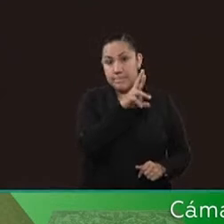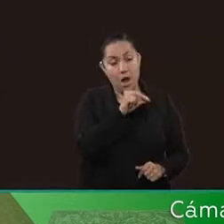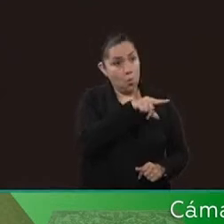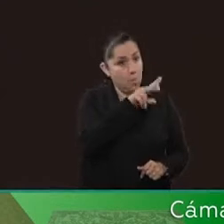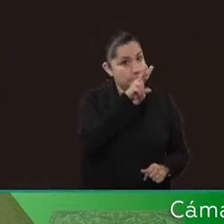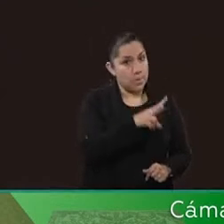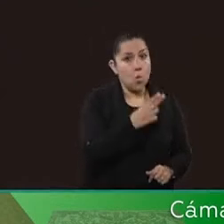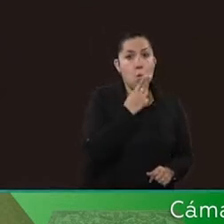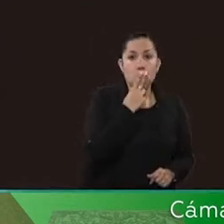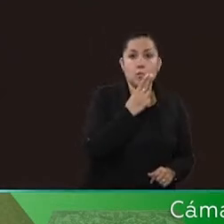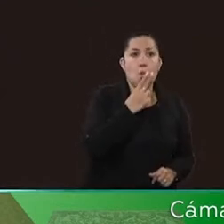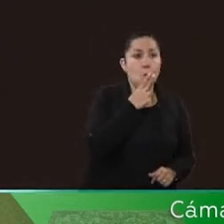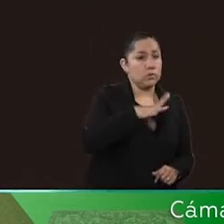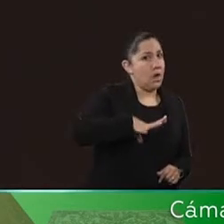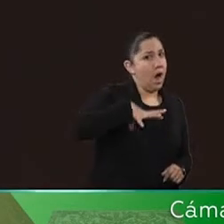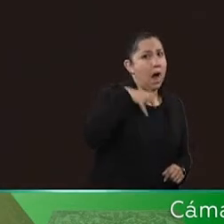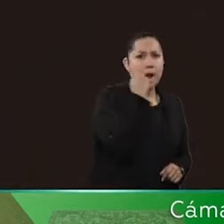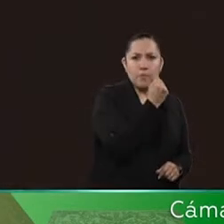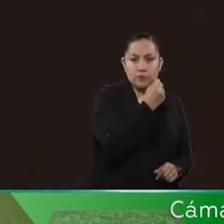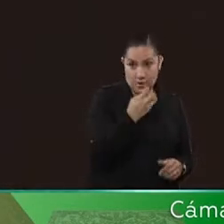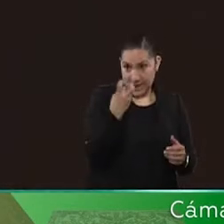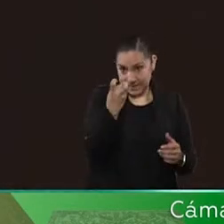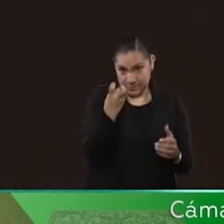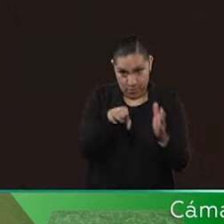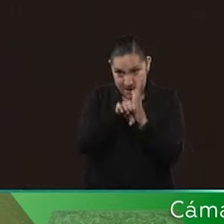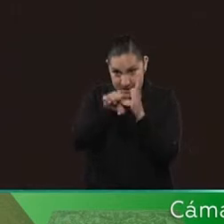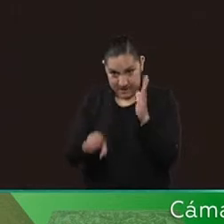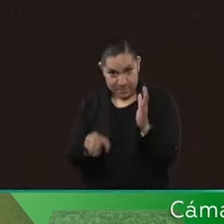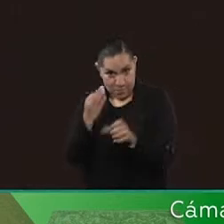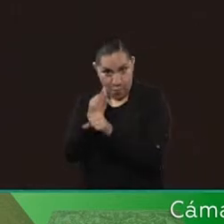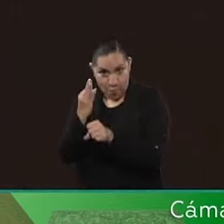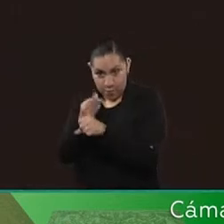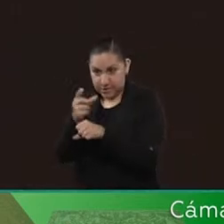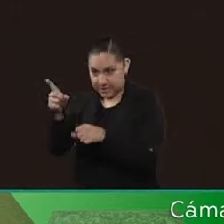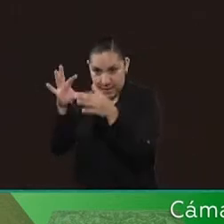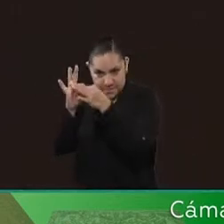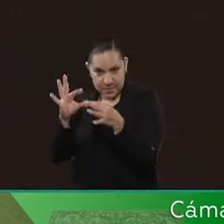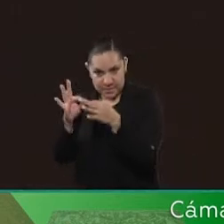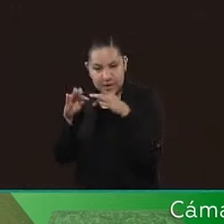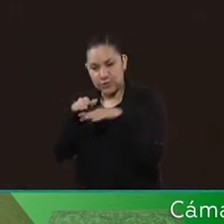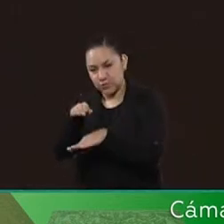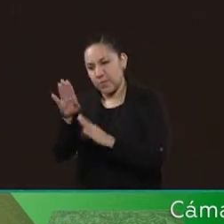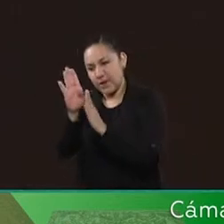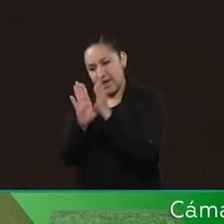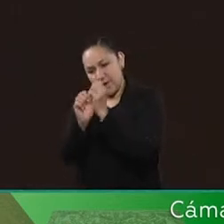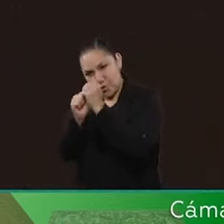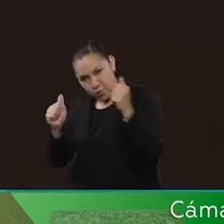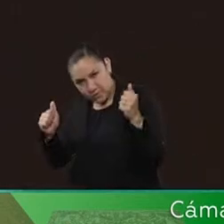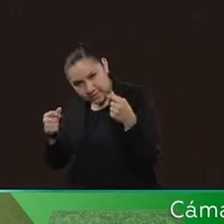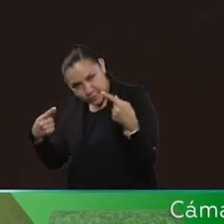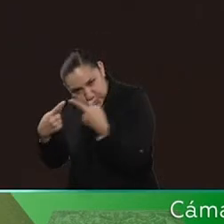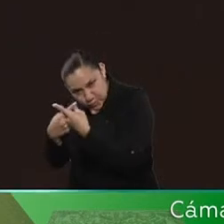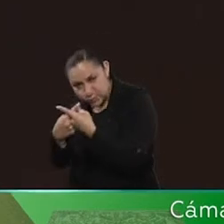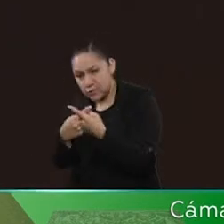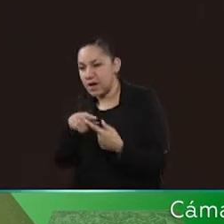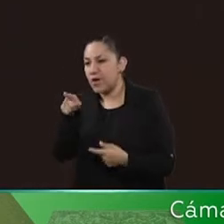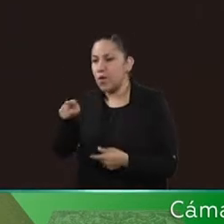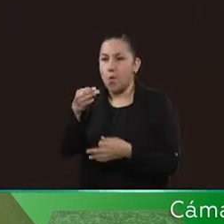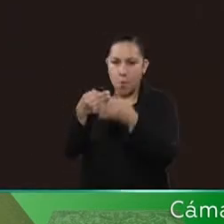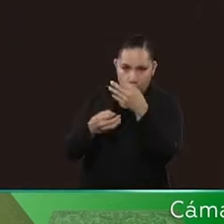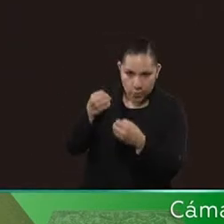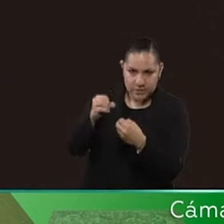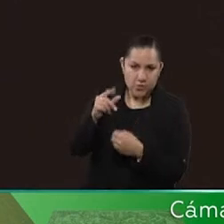amparo, de la controversia y de la acción de inconstitucionalidad. Desde luego, esos cambios se aprobaron con todos